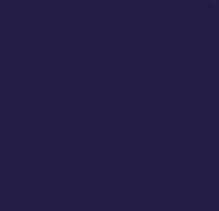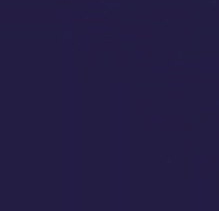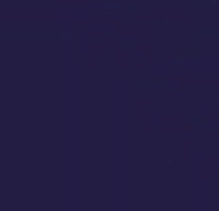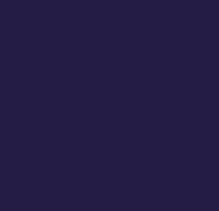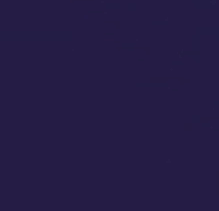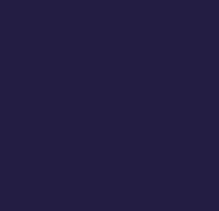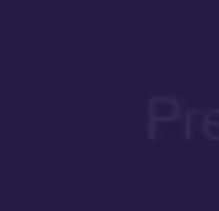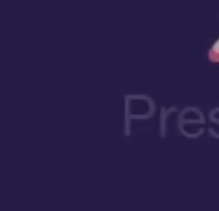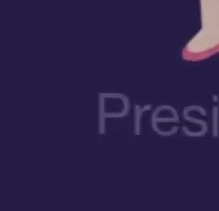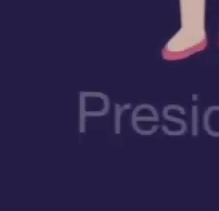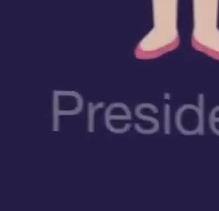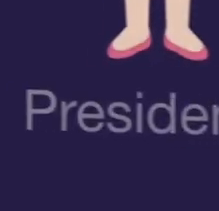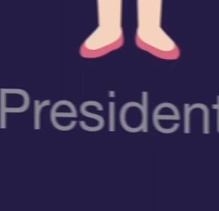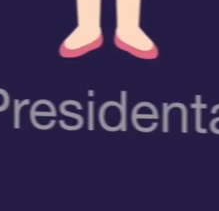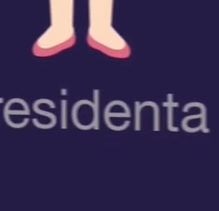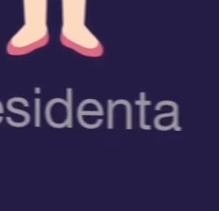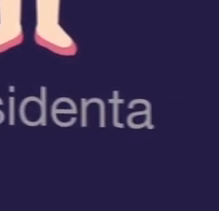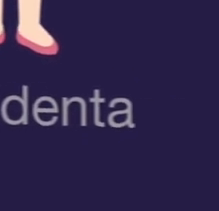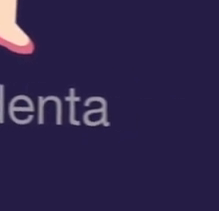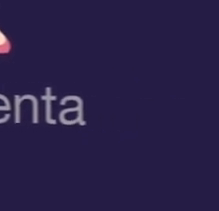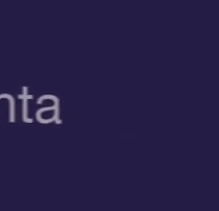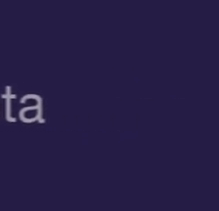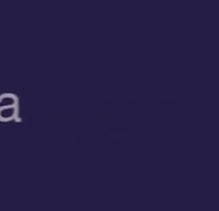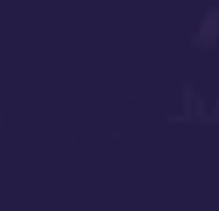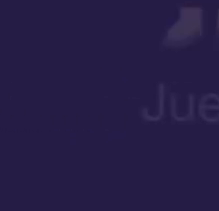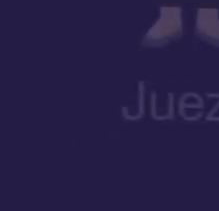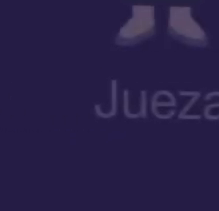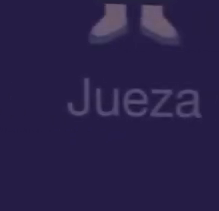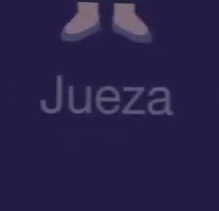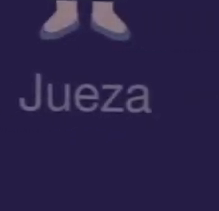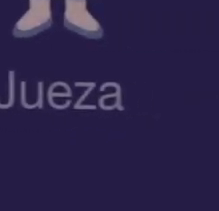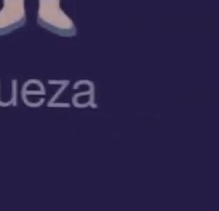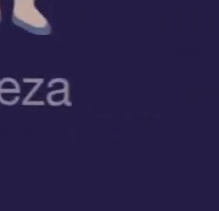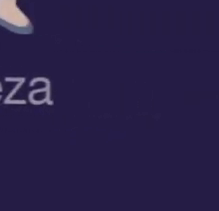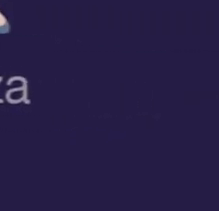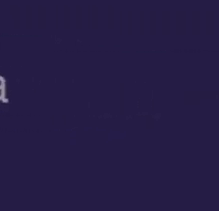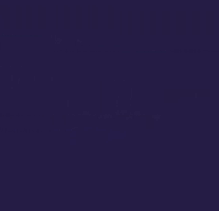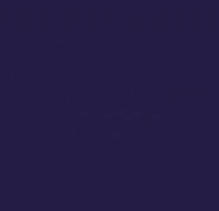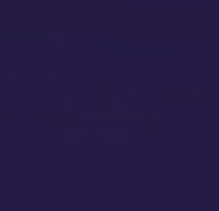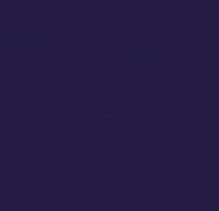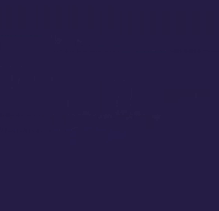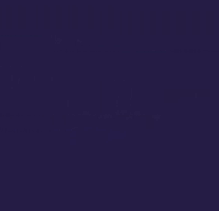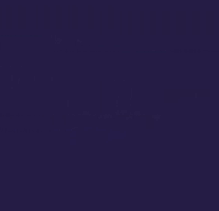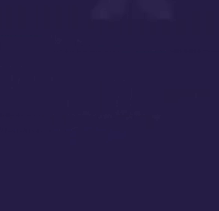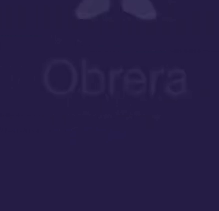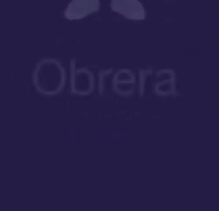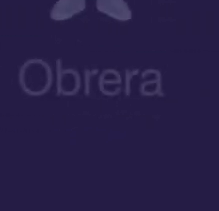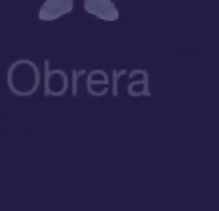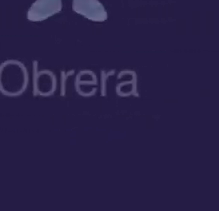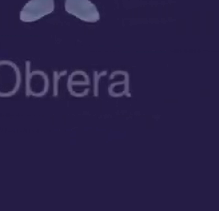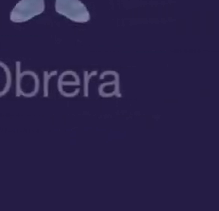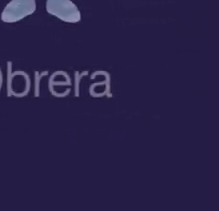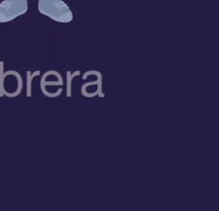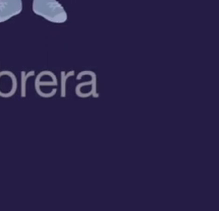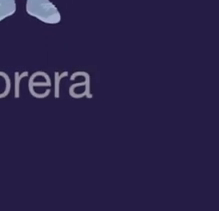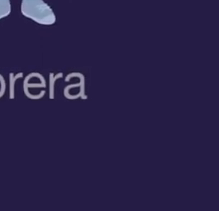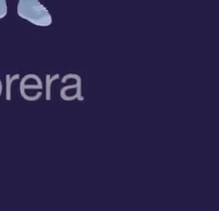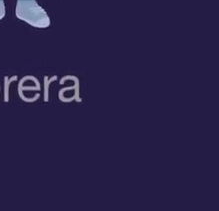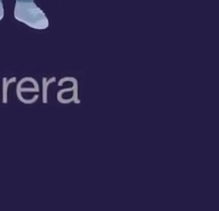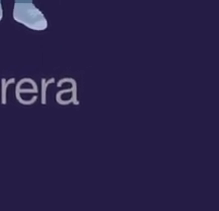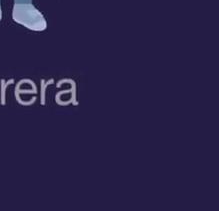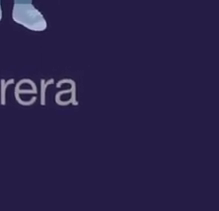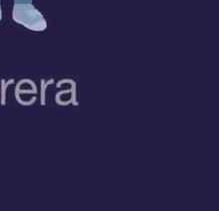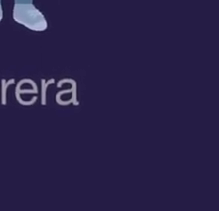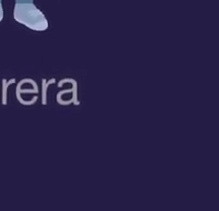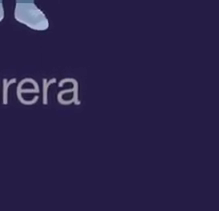tiene una versión en femenino, es preciso usarla cuando nos referimos a mujeres. Recordemos que el lenguaje debe responder a la realidad social